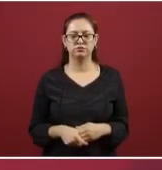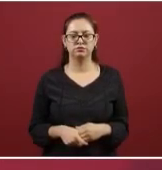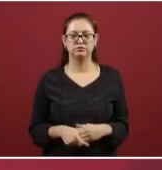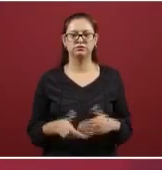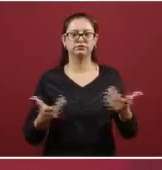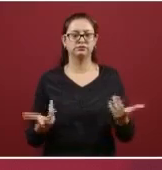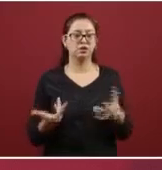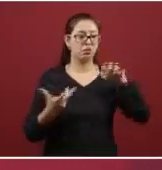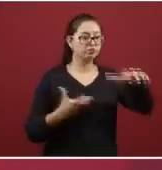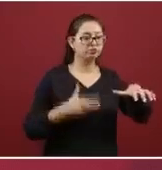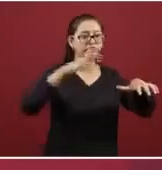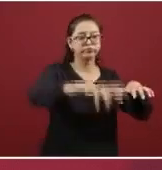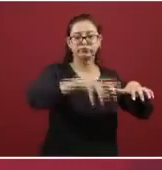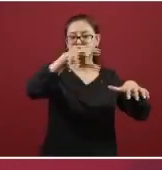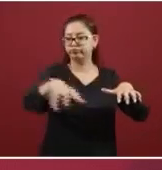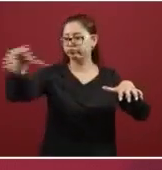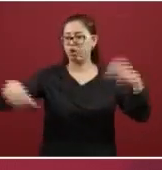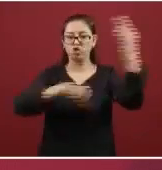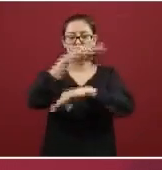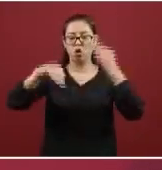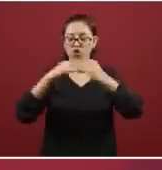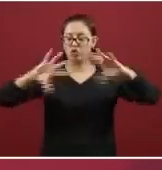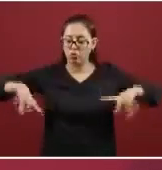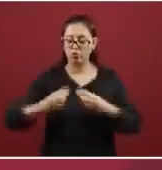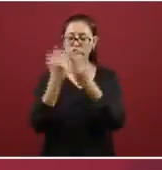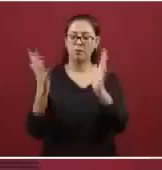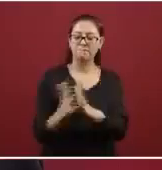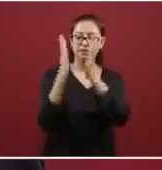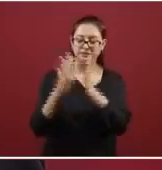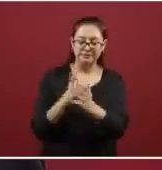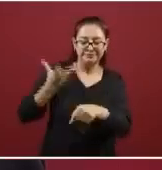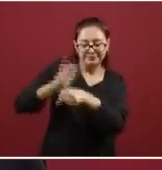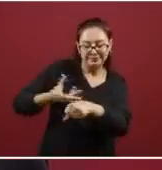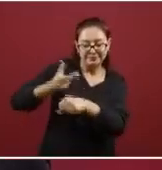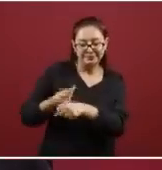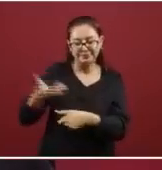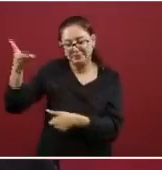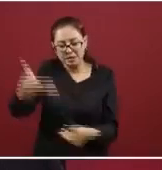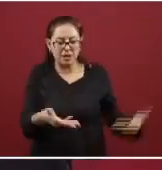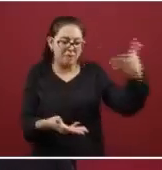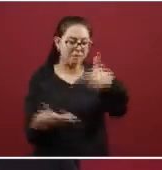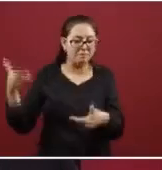todos los sectores, porque esta reforma fue